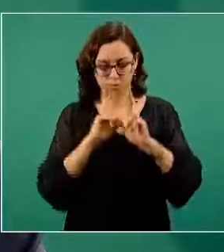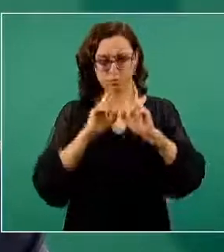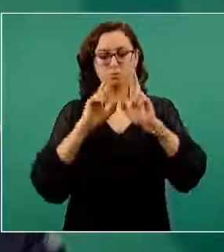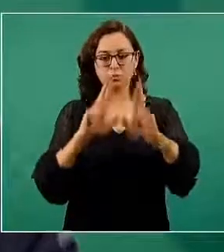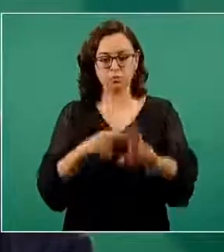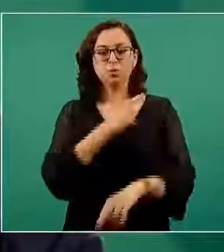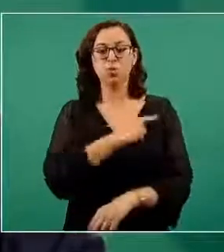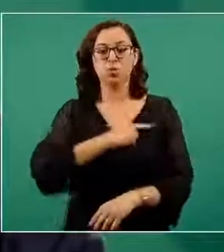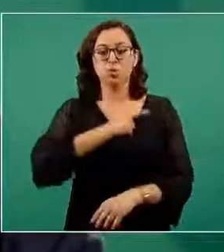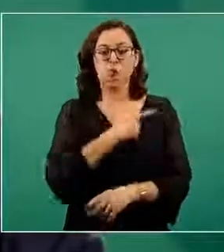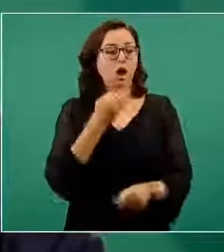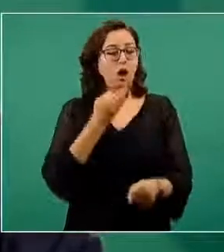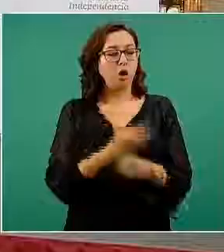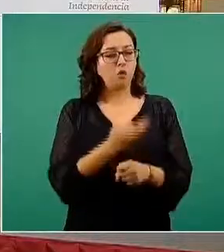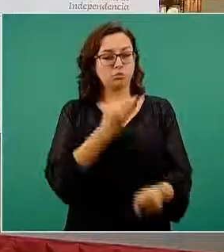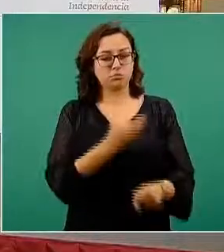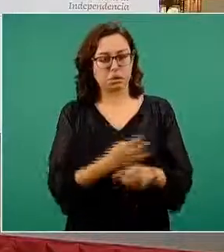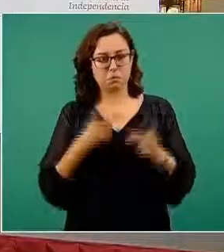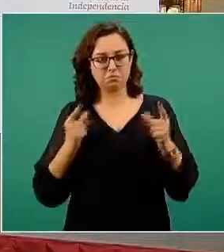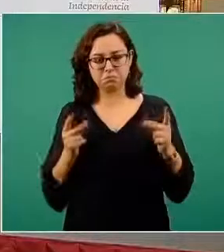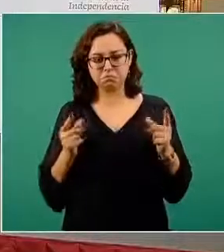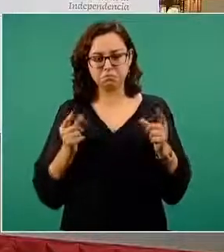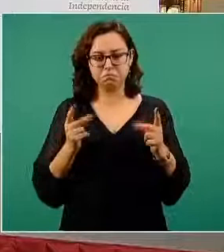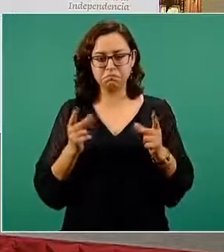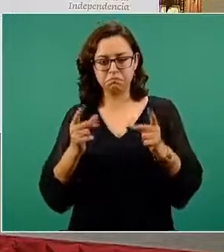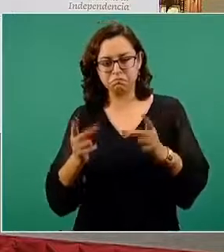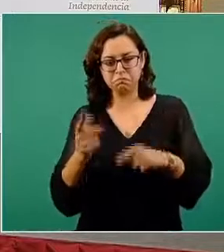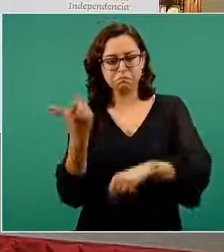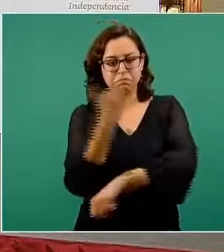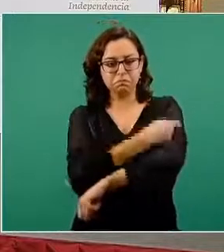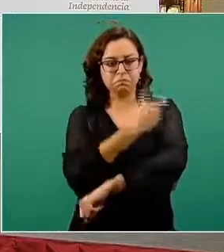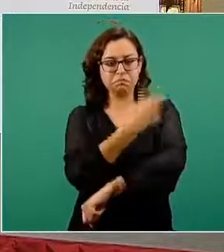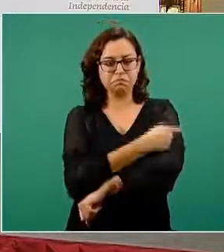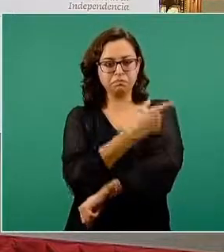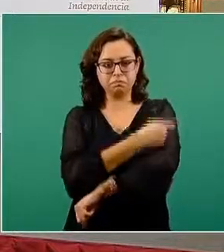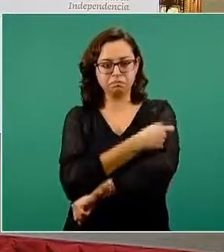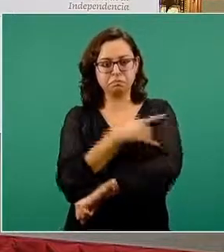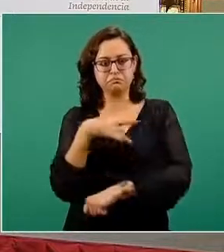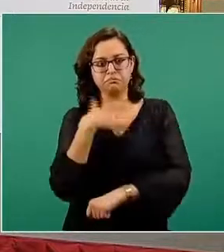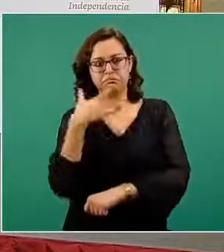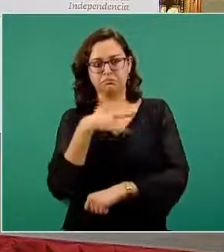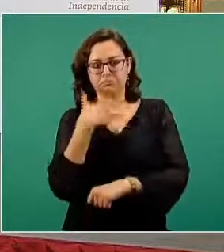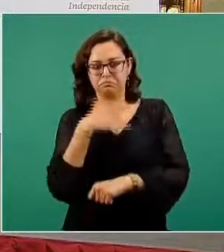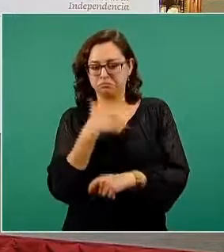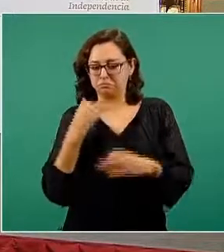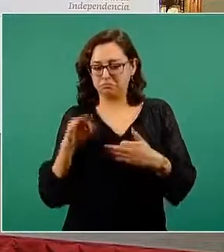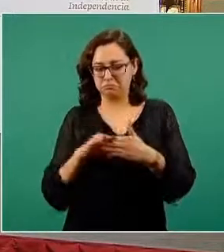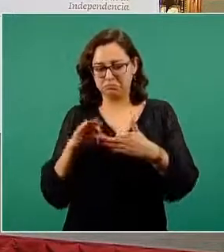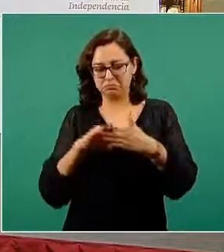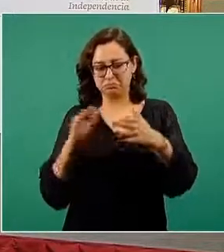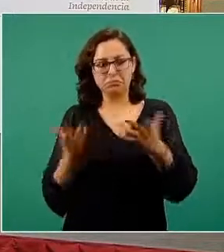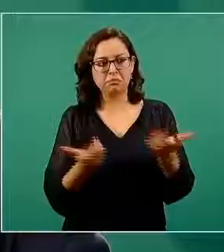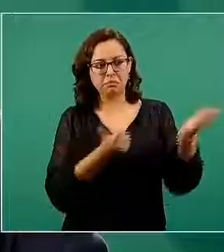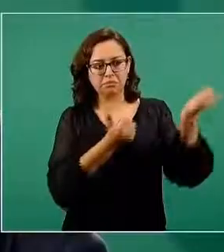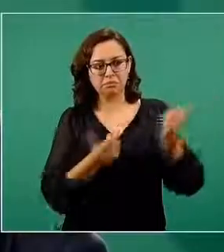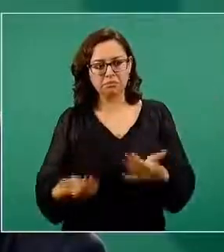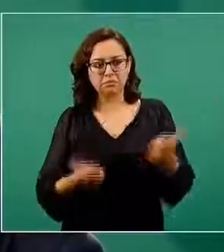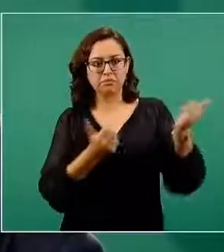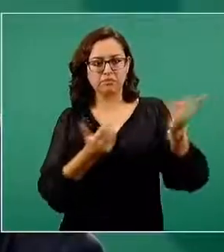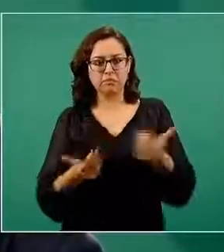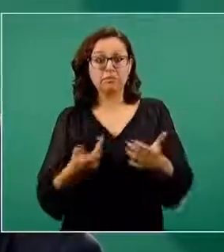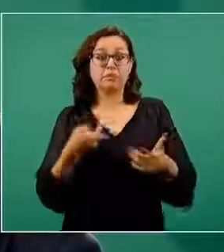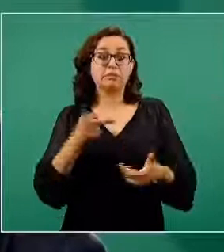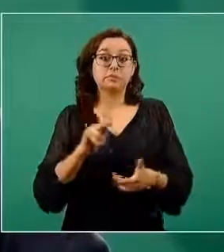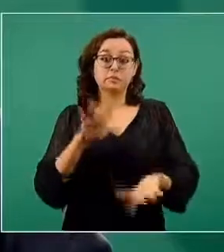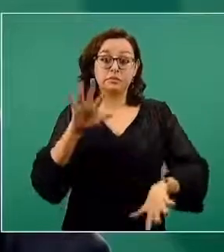a la velocidad que está teniendo la vacunación y considerando los retrasos que tiene el proceso de